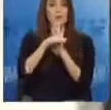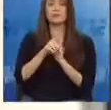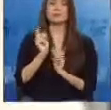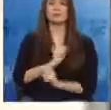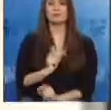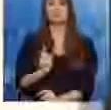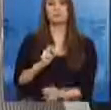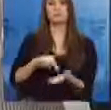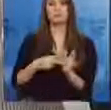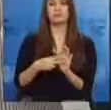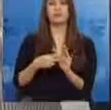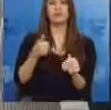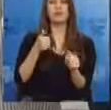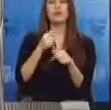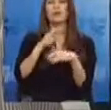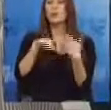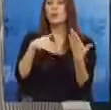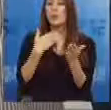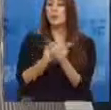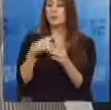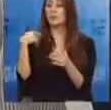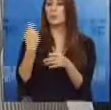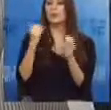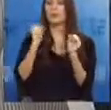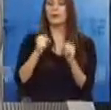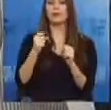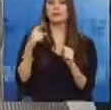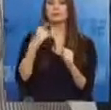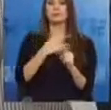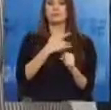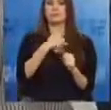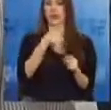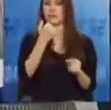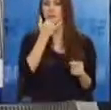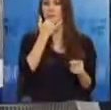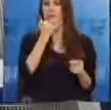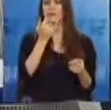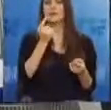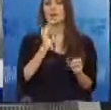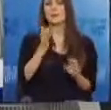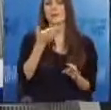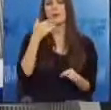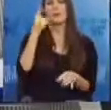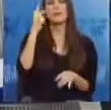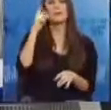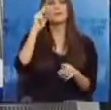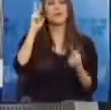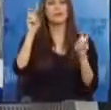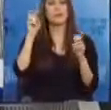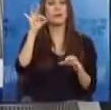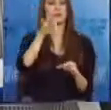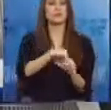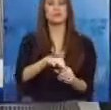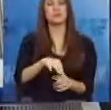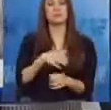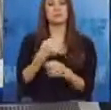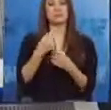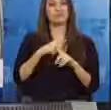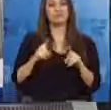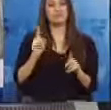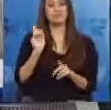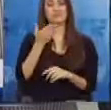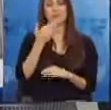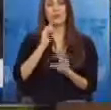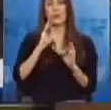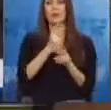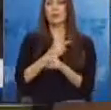campaña electoral, en donde todo puede ser susceptible de interpretación para generación de votos a favor o en contra. Entonces yo creo que ahí hay que tener